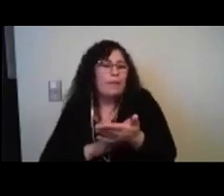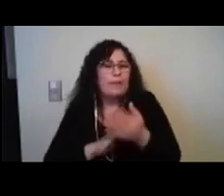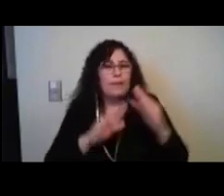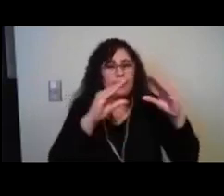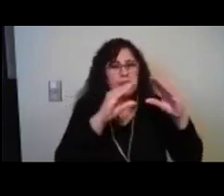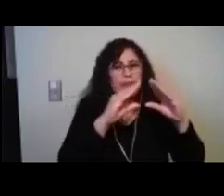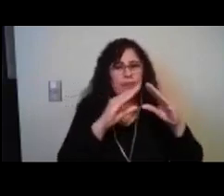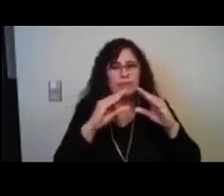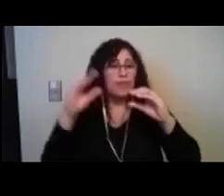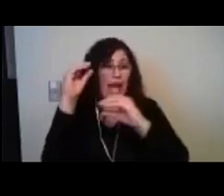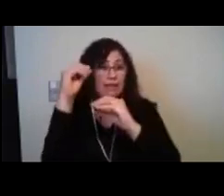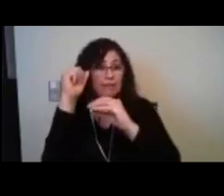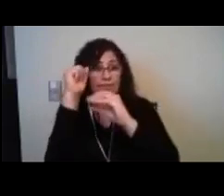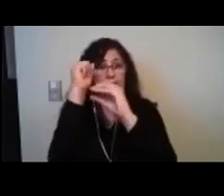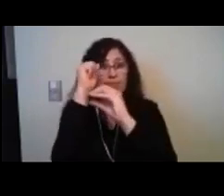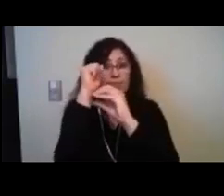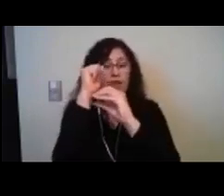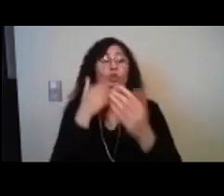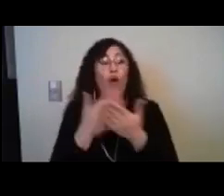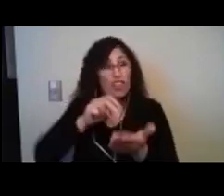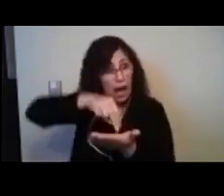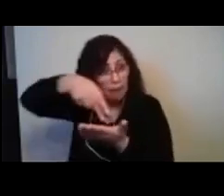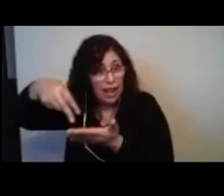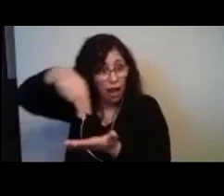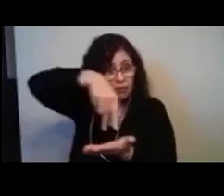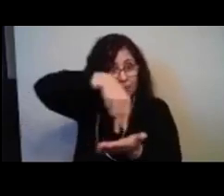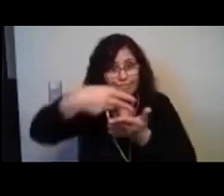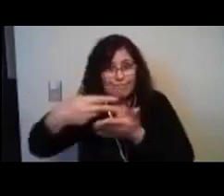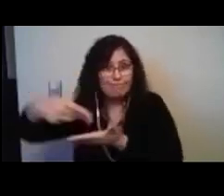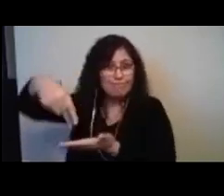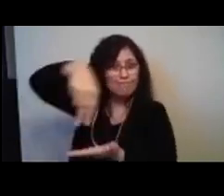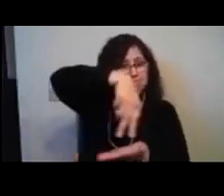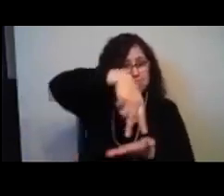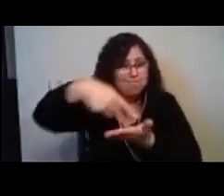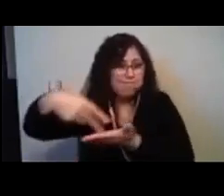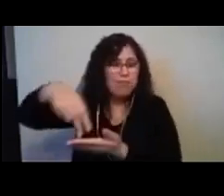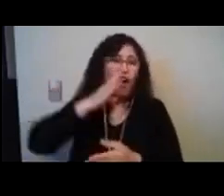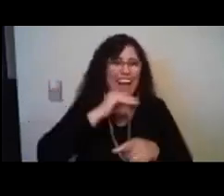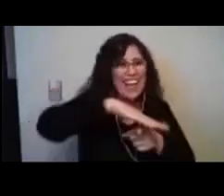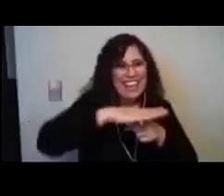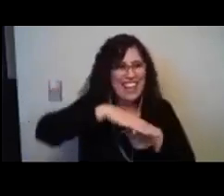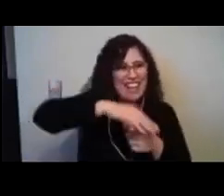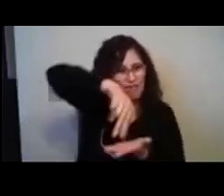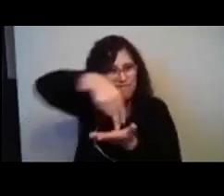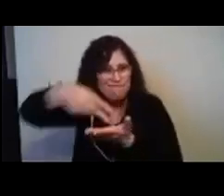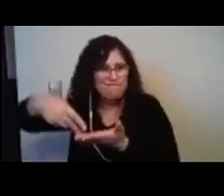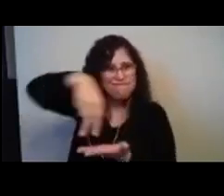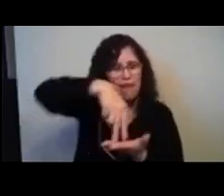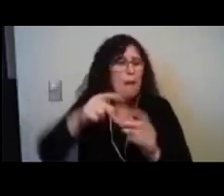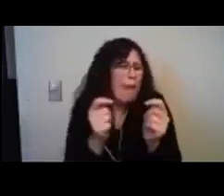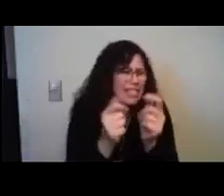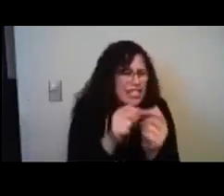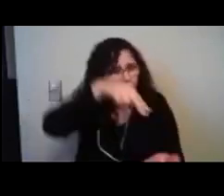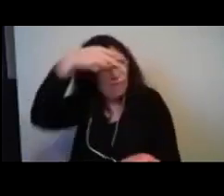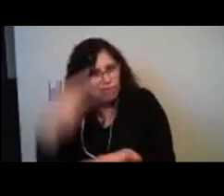vía cerebelosa, al caminar va a caminar con la base de sustentación amplia, ¿cierto? Tambaleándose como que se fuera a caer,